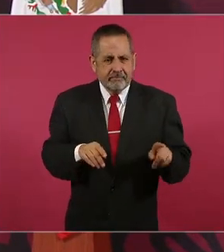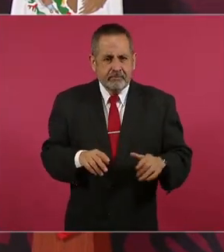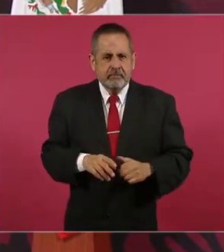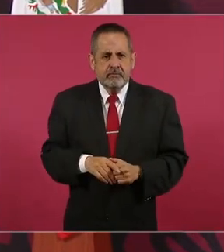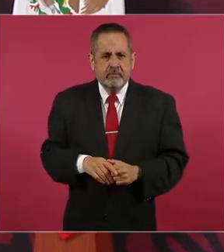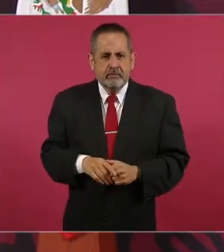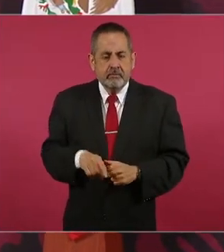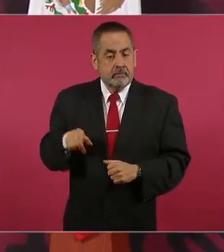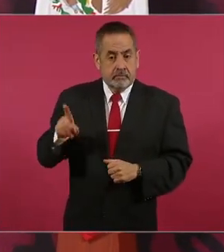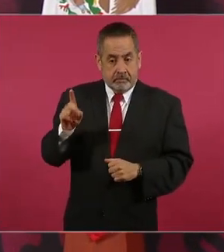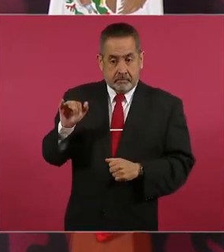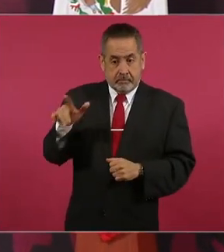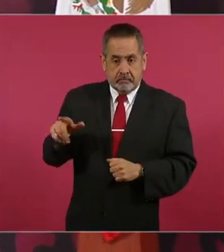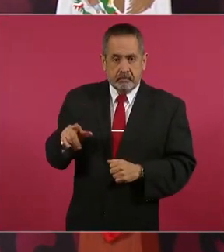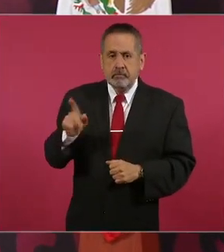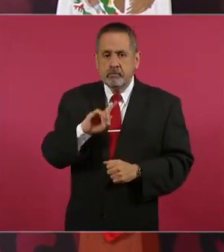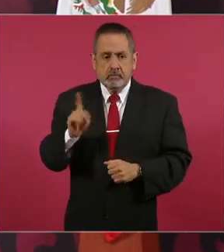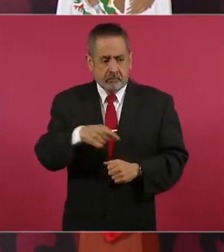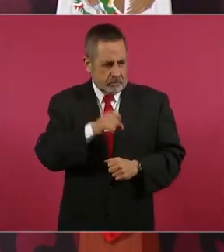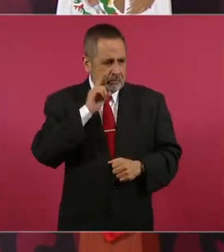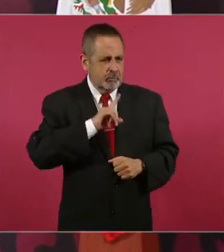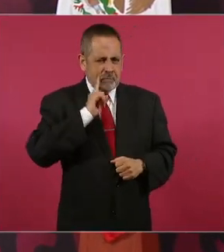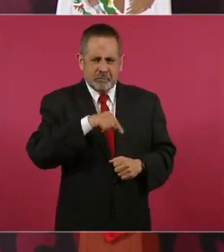No, dice el mismo, ¿no? Es de aquí.